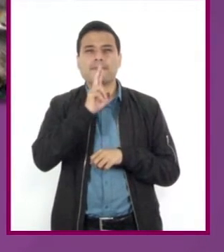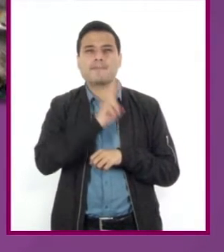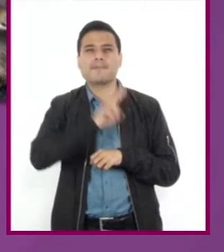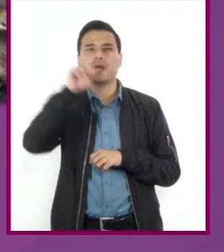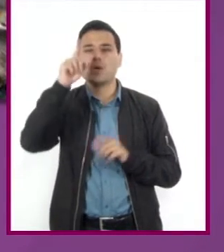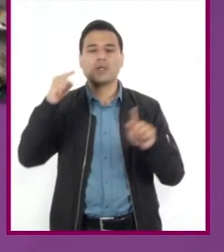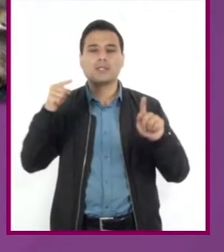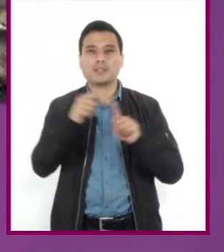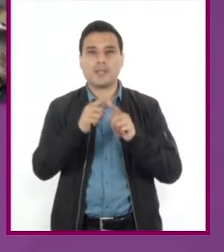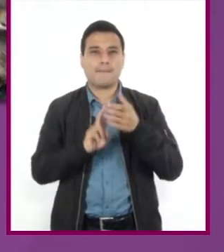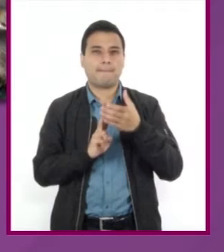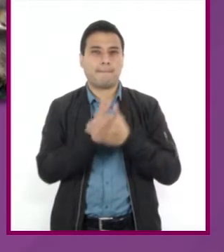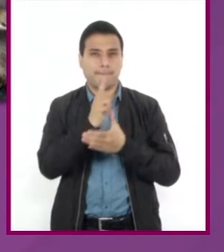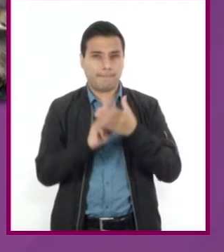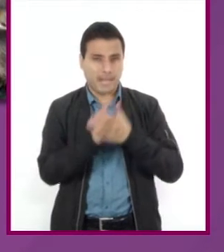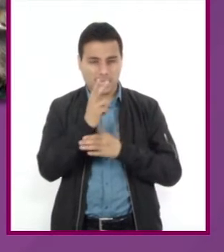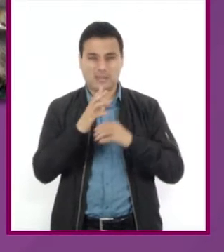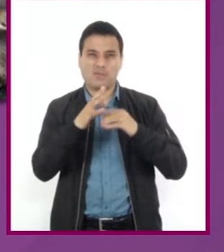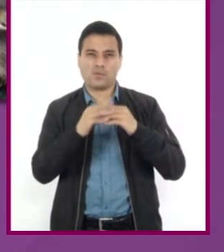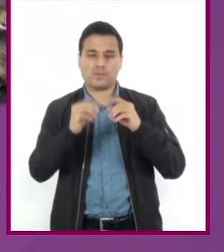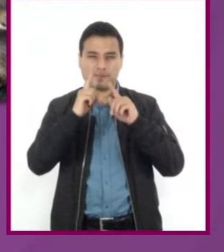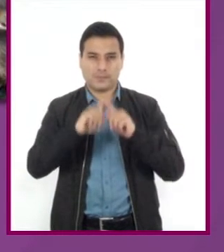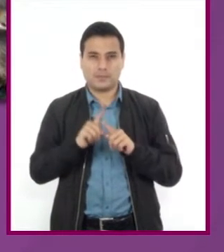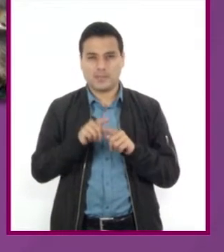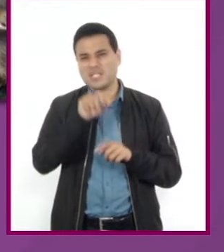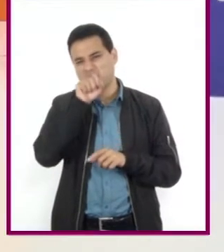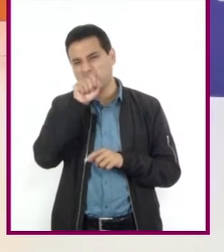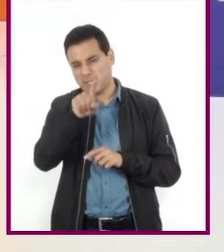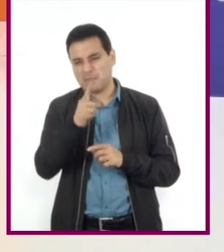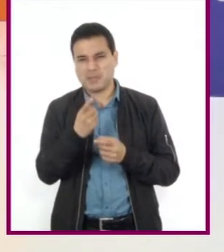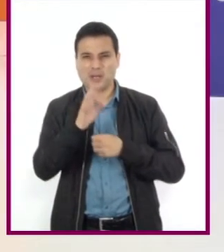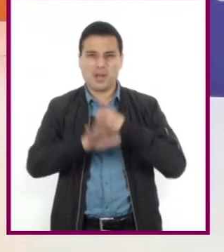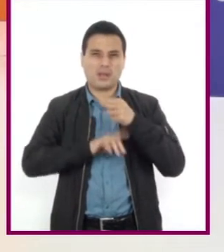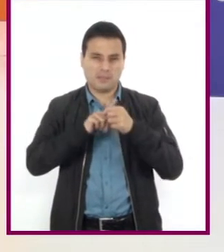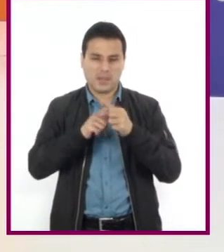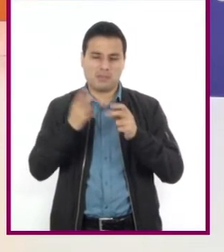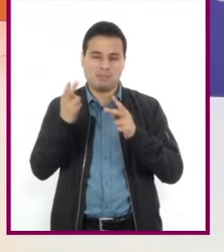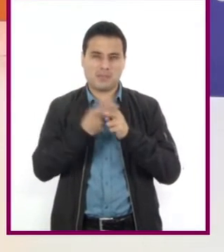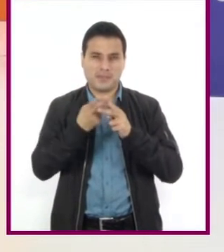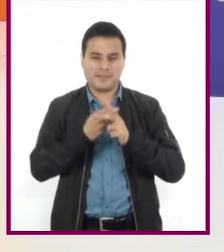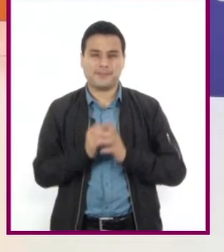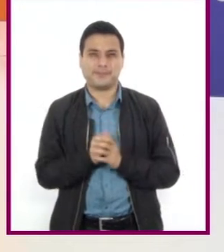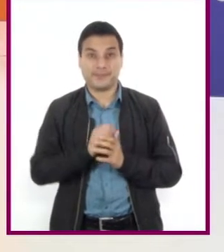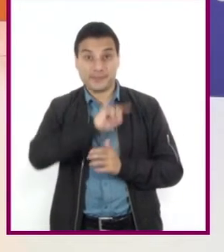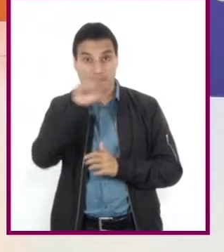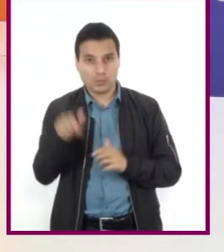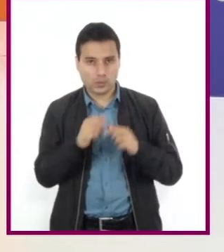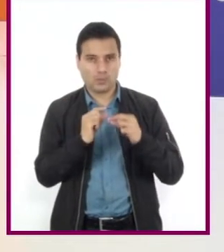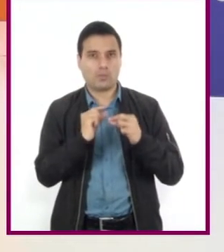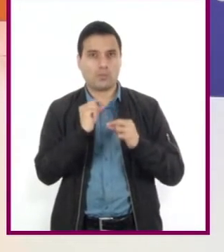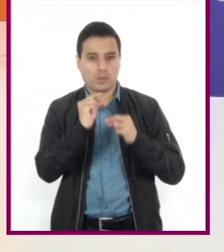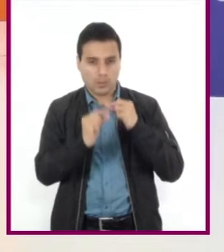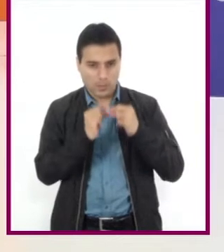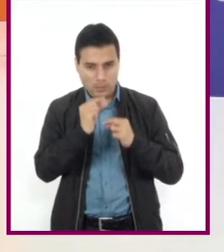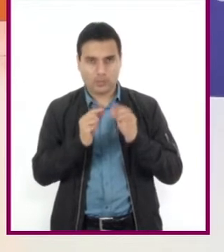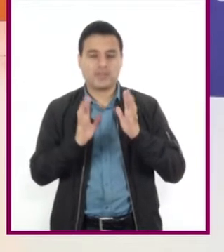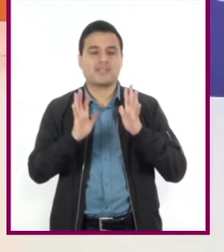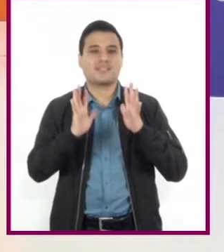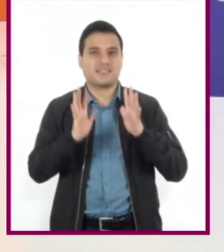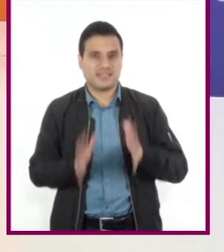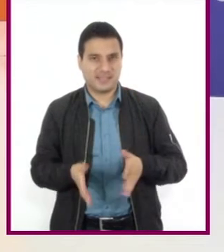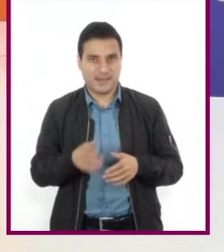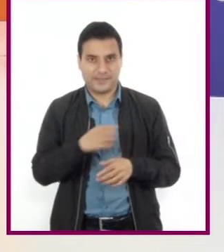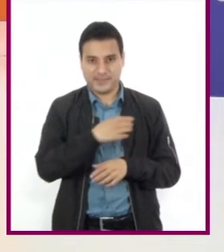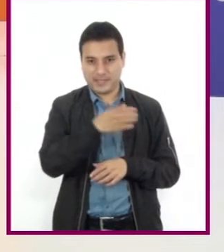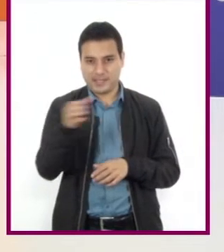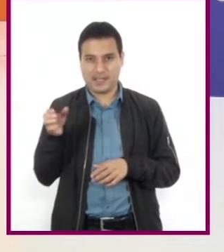sin que abandonaran por completo la caza y la recolección, lo que dio paso al desarrollo de la agricultura. Los hallazgos de las